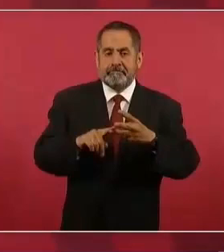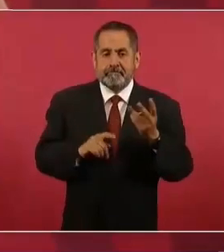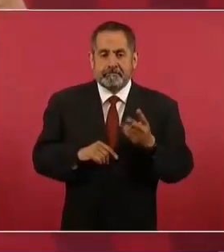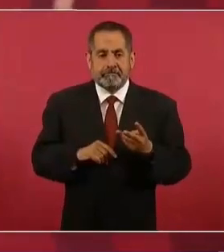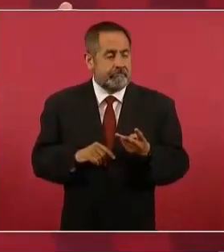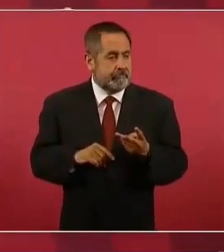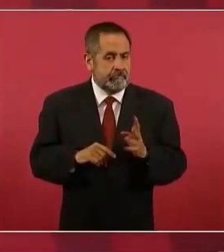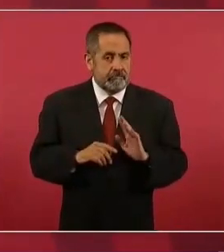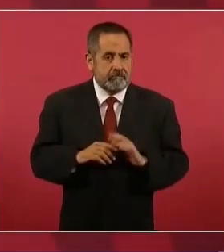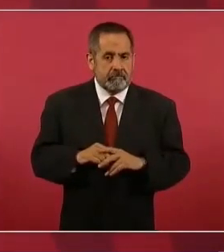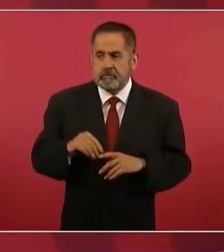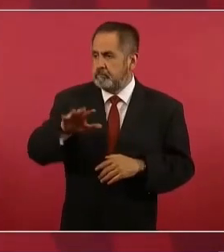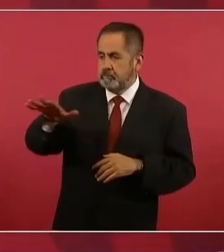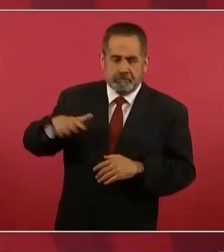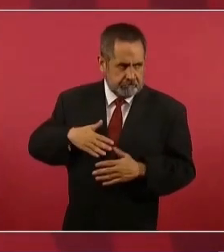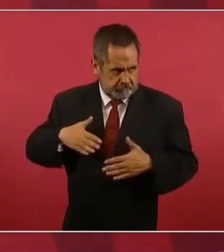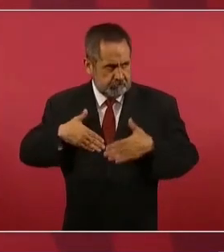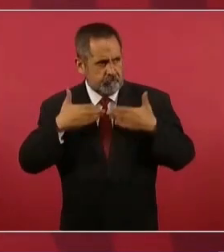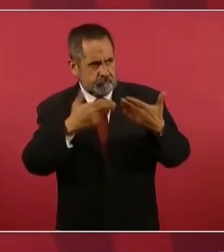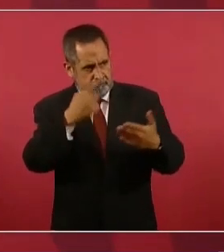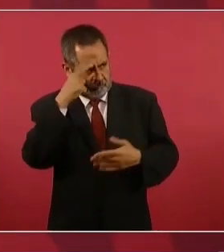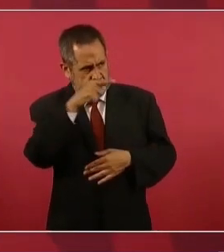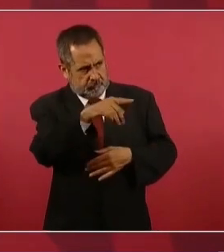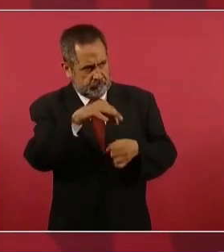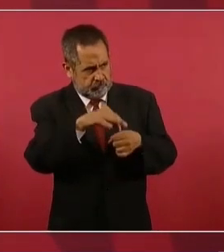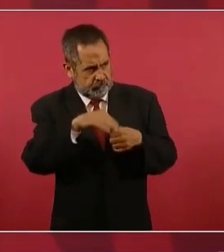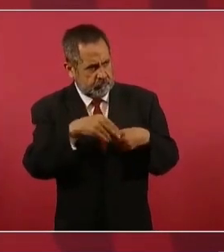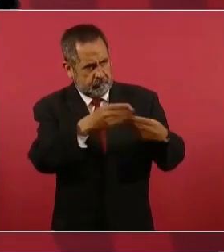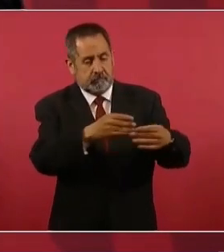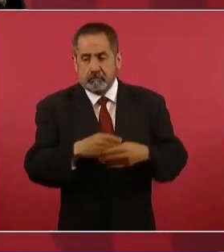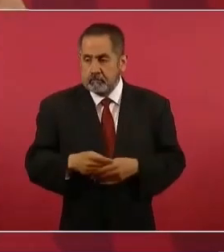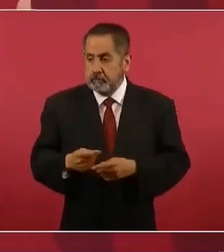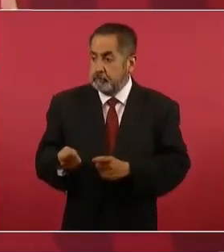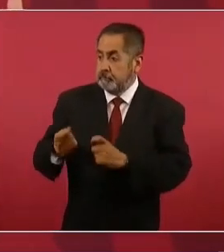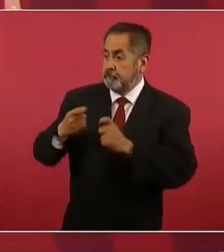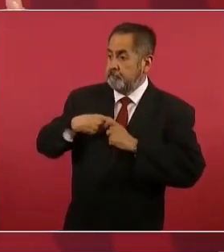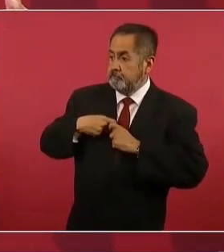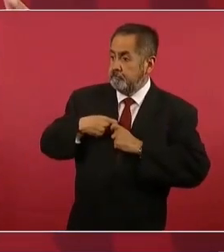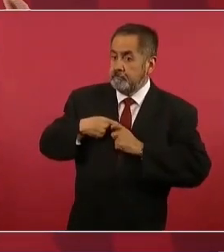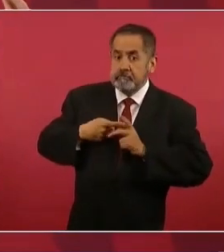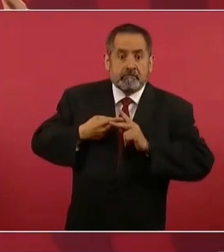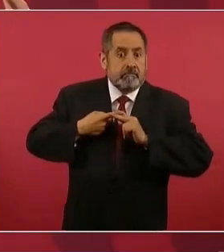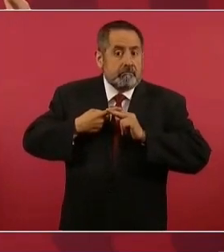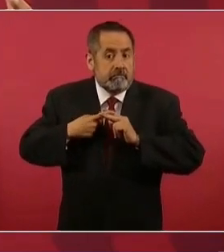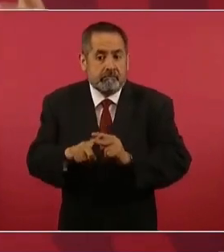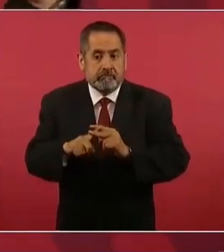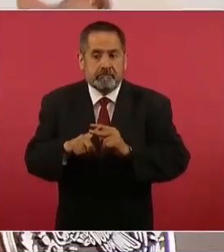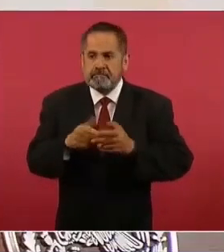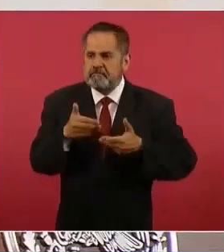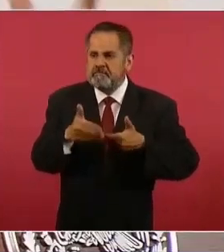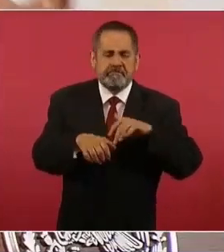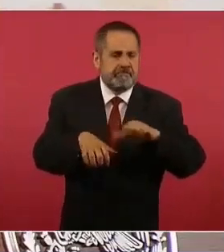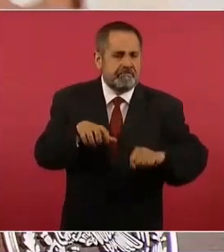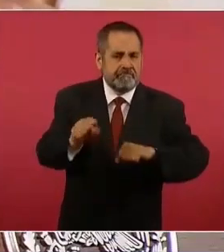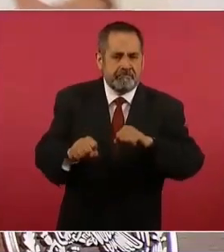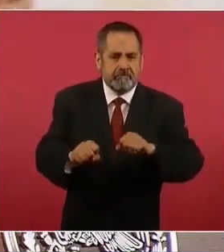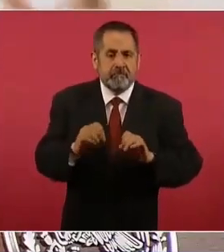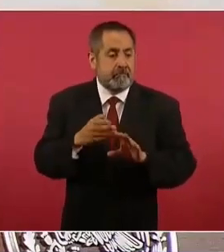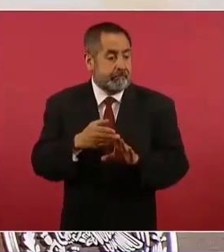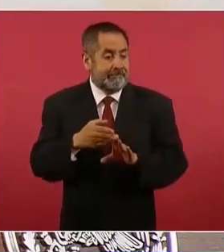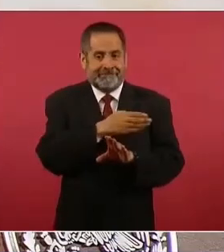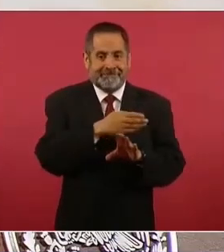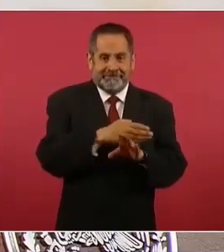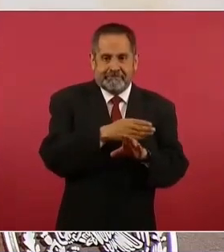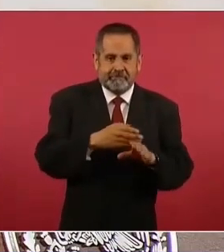porque le da la confianza a la gente y desde que llega, es más, desde antes de